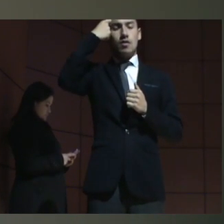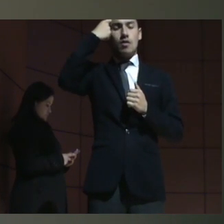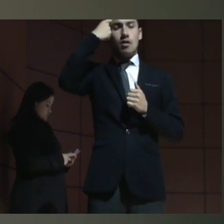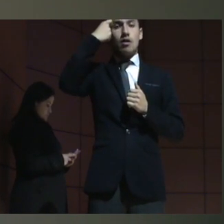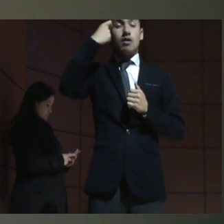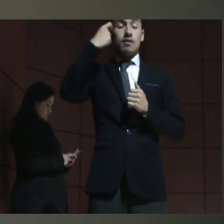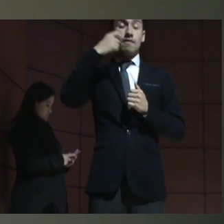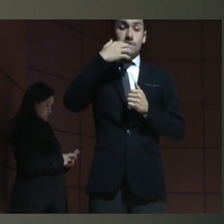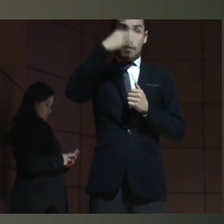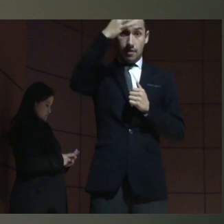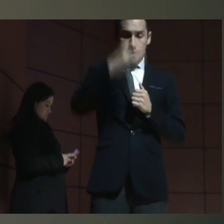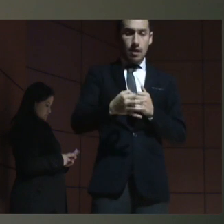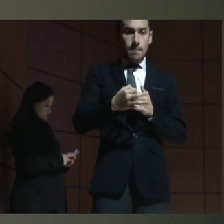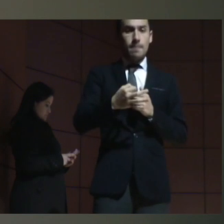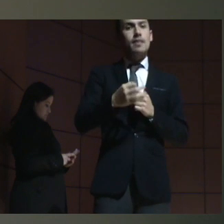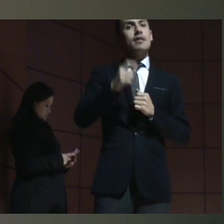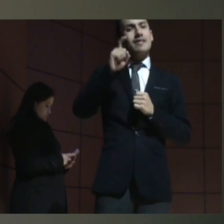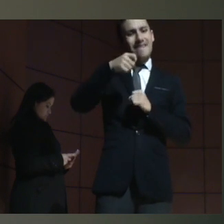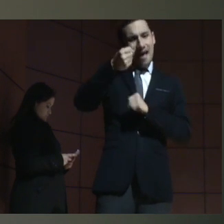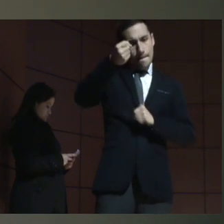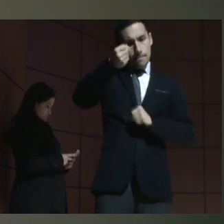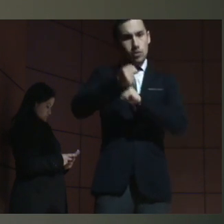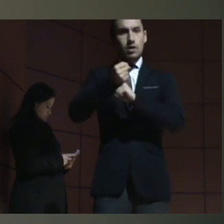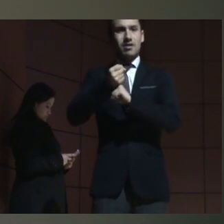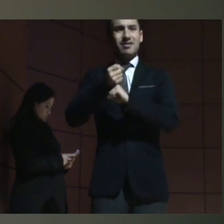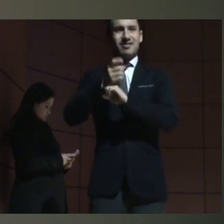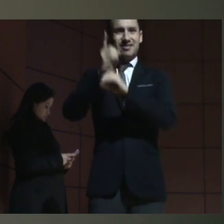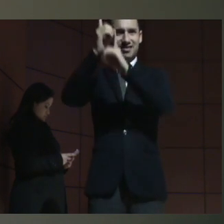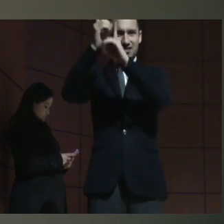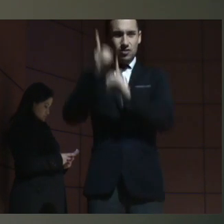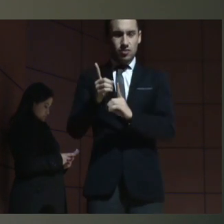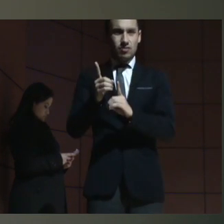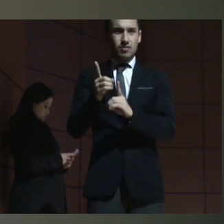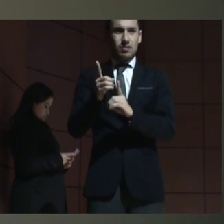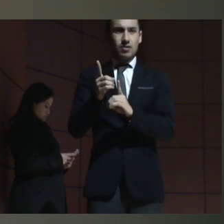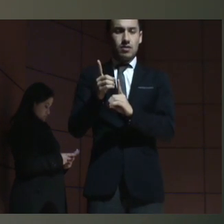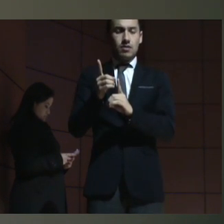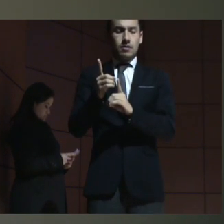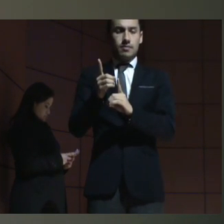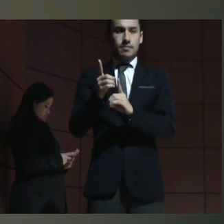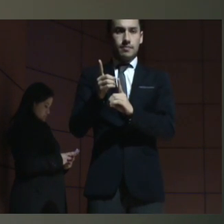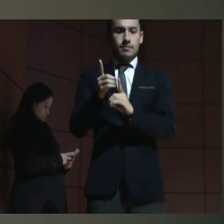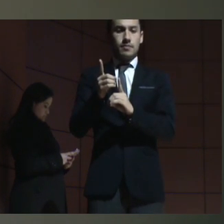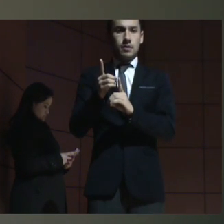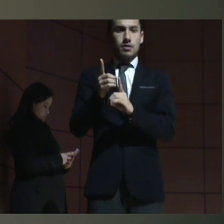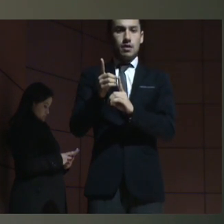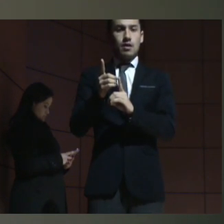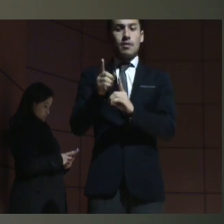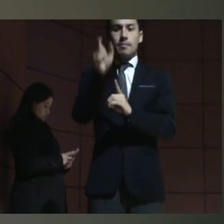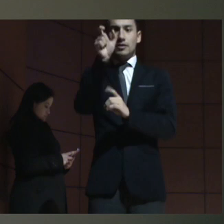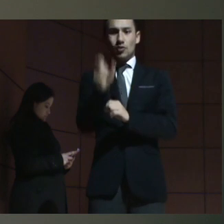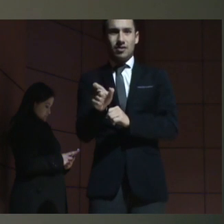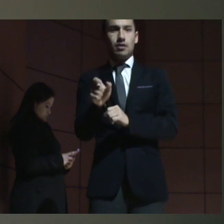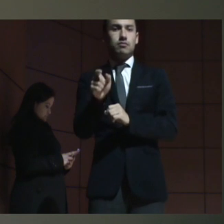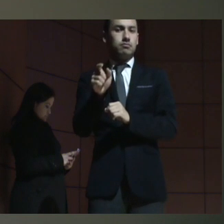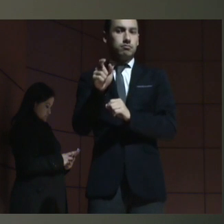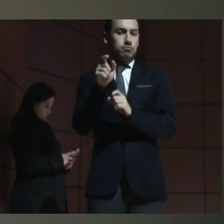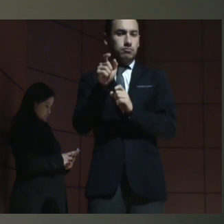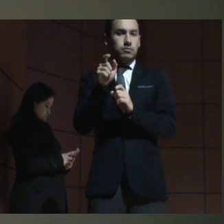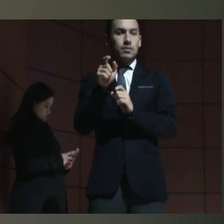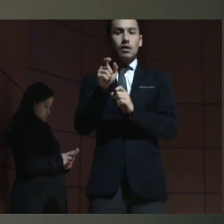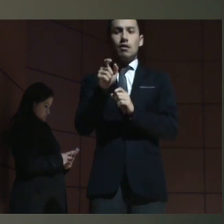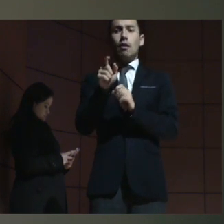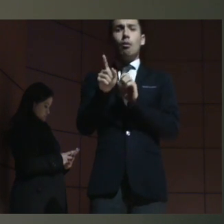apoyarlo en la toma de decisiones que tiene que seguir adoptando esta persona respetando lo